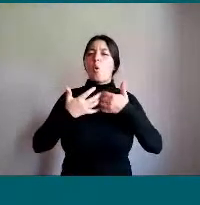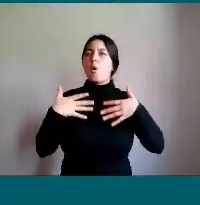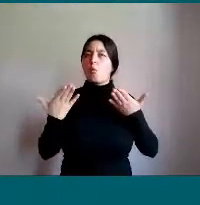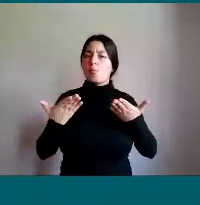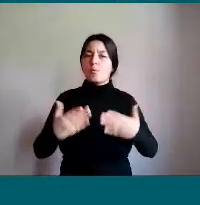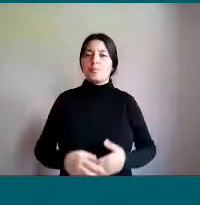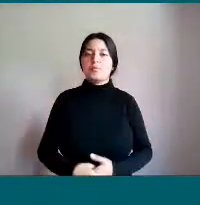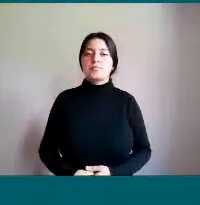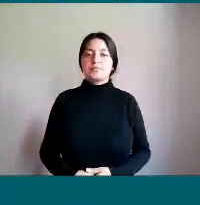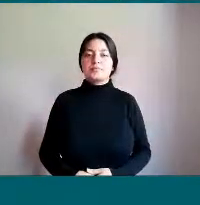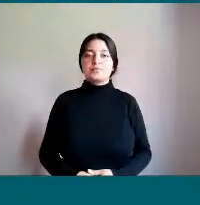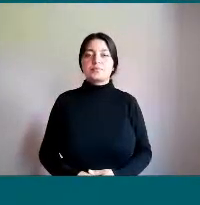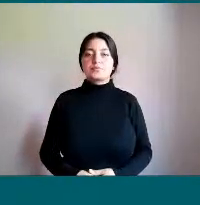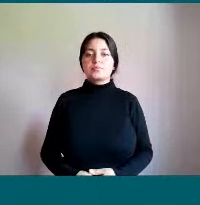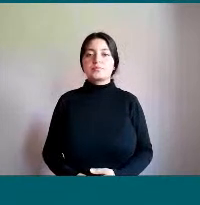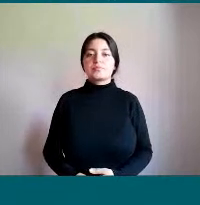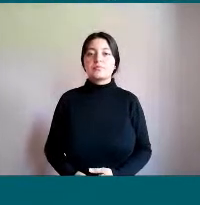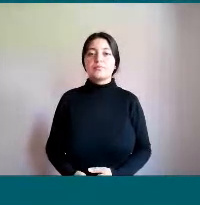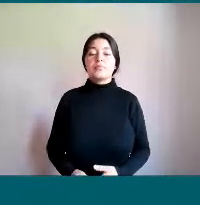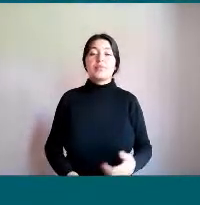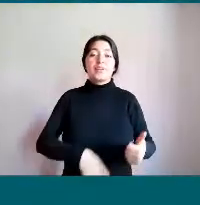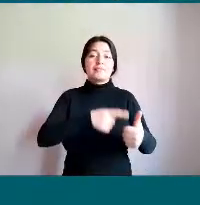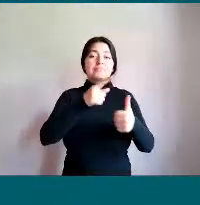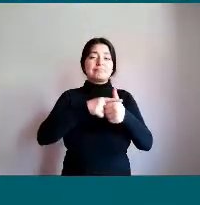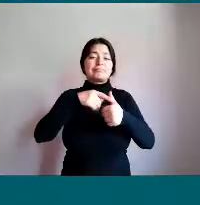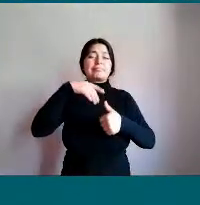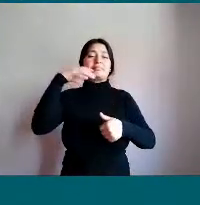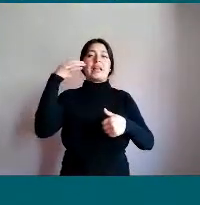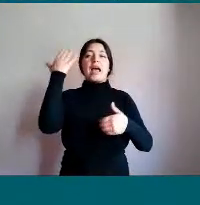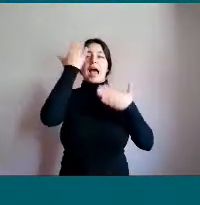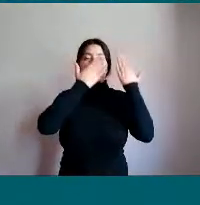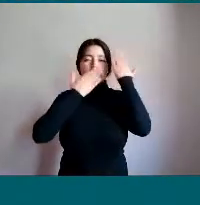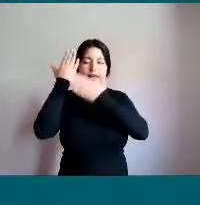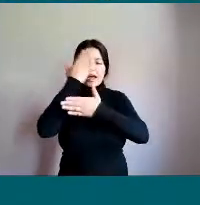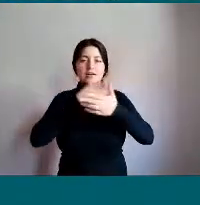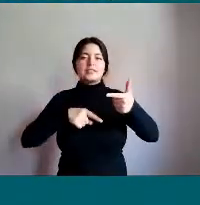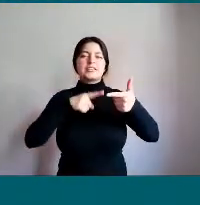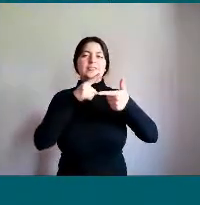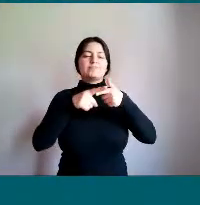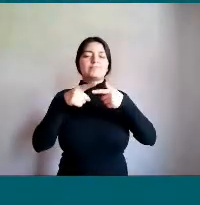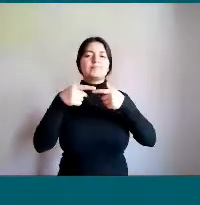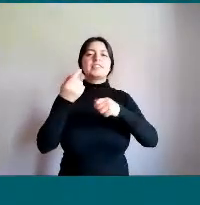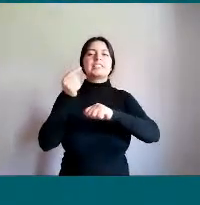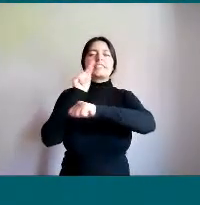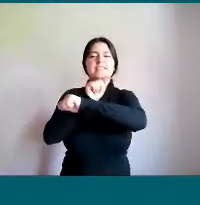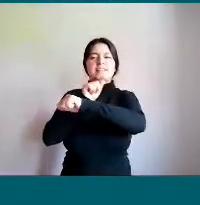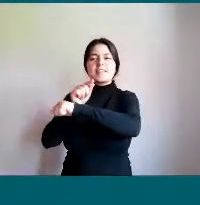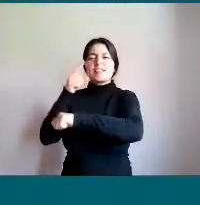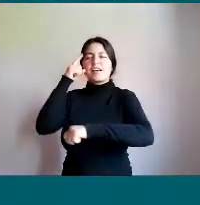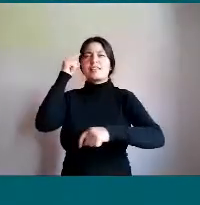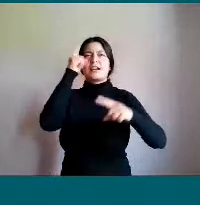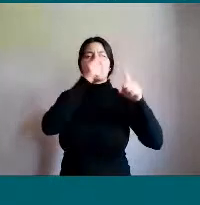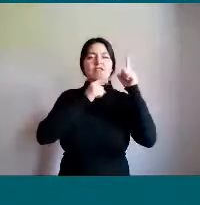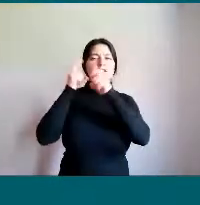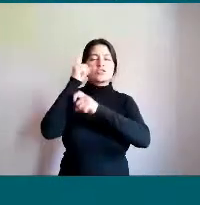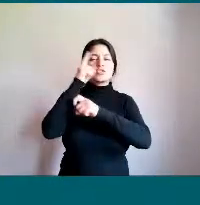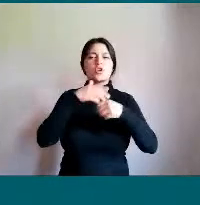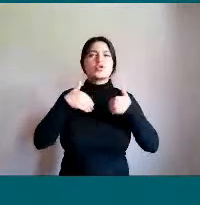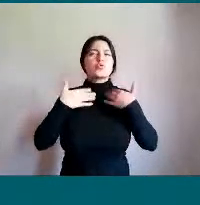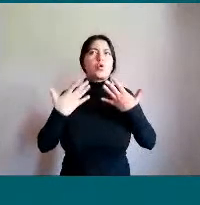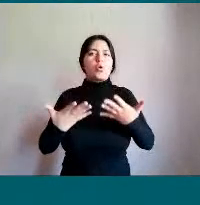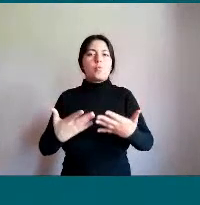pensamiento complejos, análisis, críticas, reflexiones. Se debe tener en cuenta tanto el contenido como las competencias a